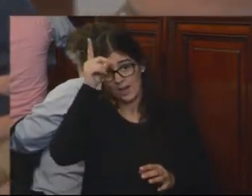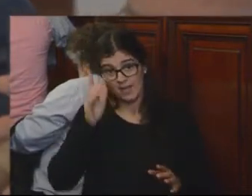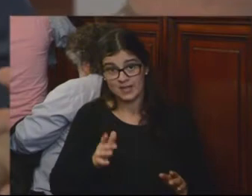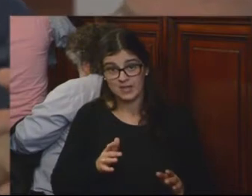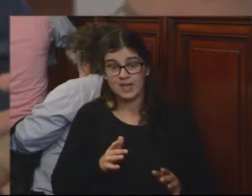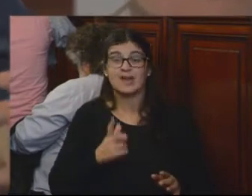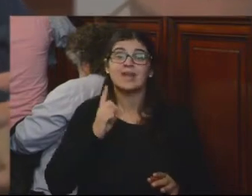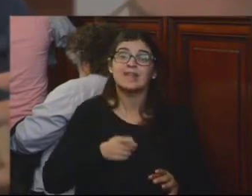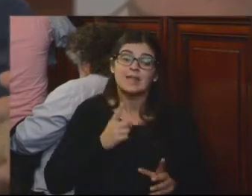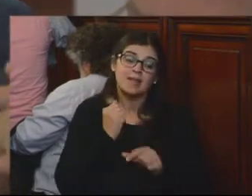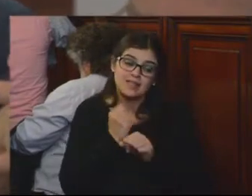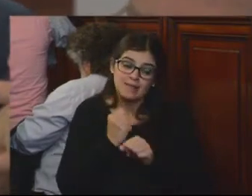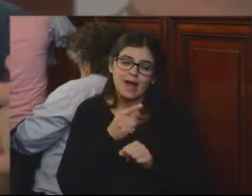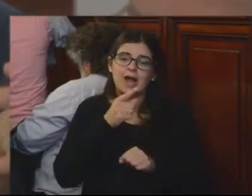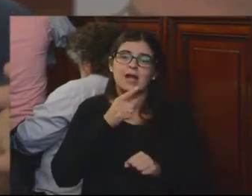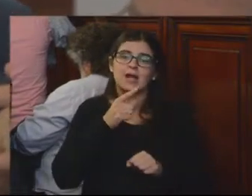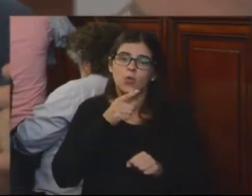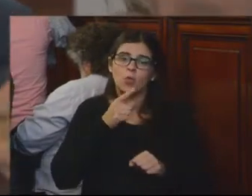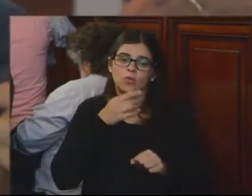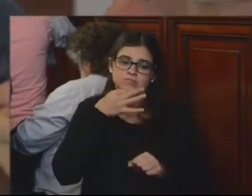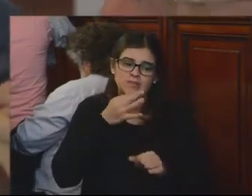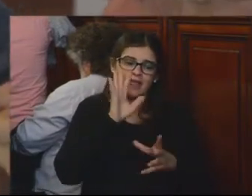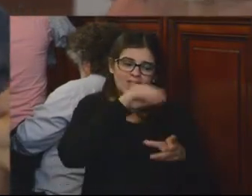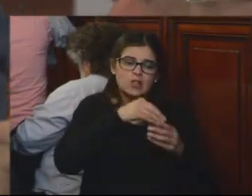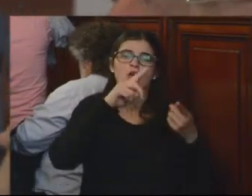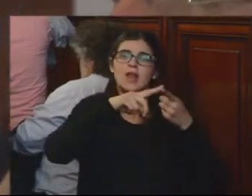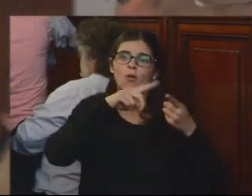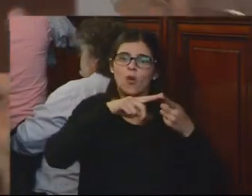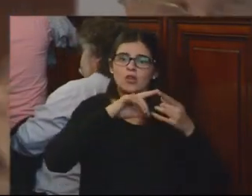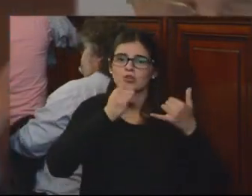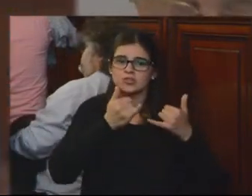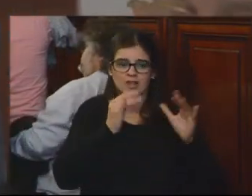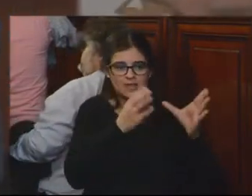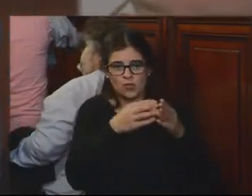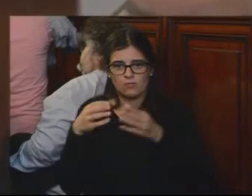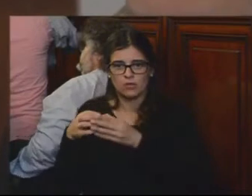que deben trabajar sus disputas dentro de este acuerdo como en clases